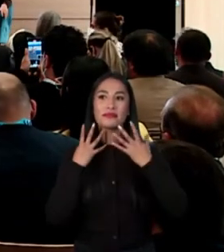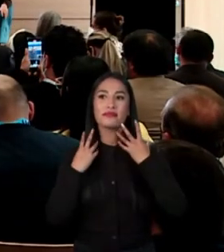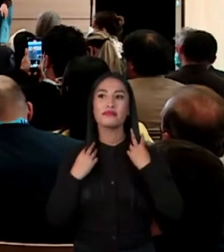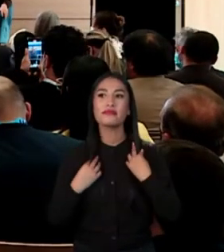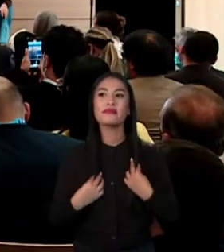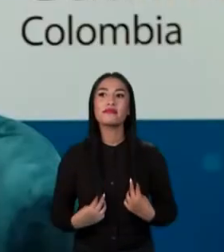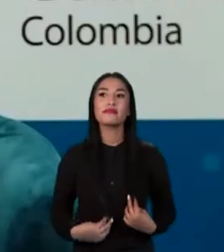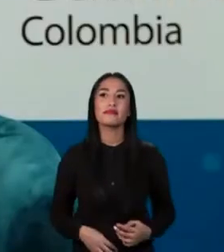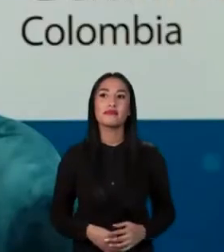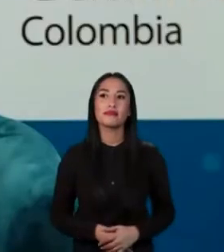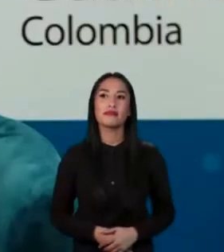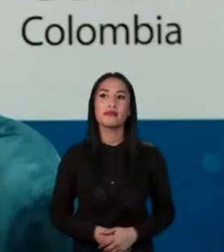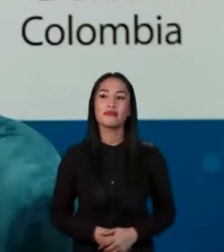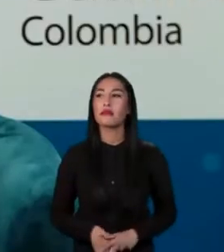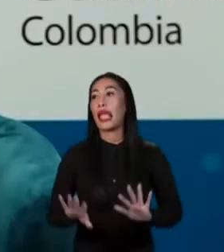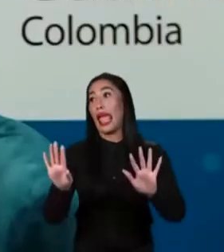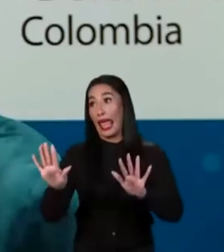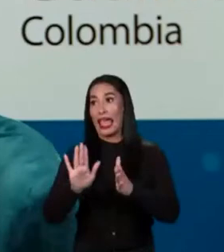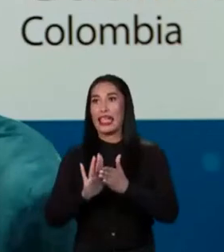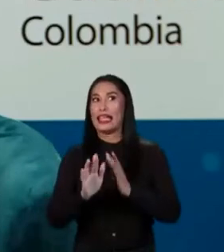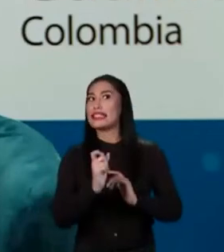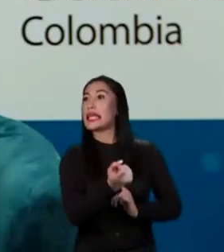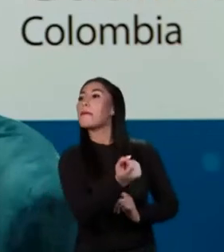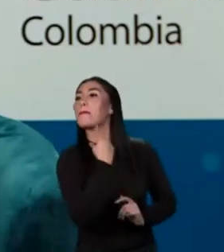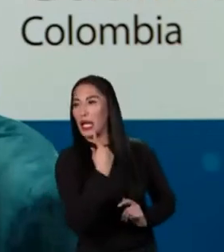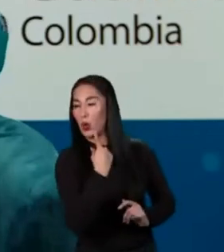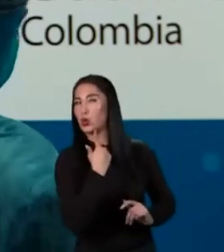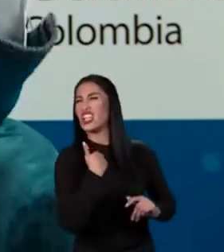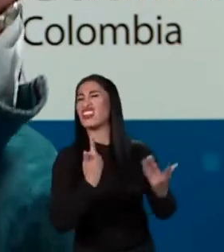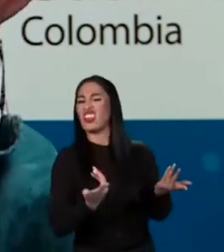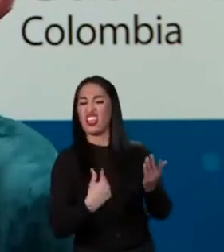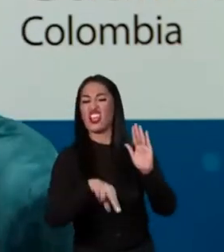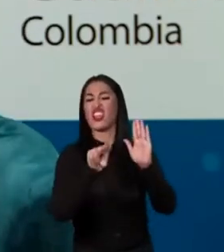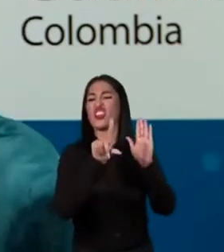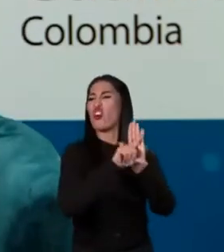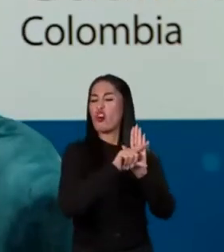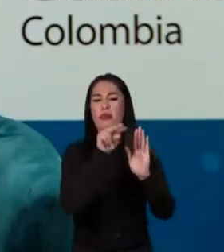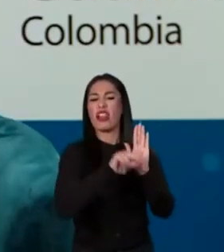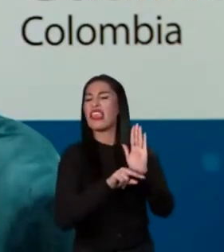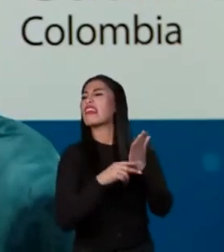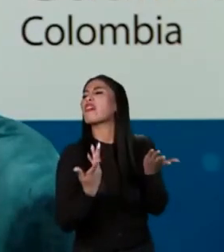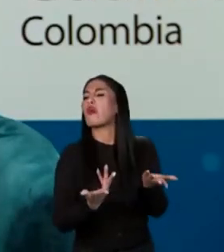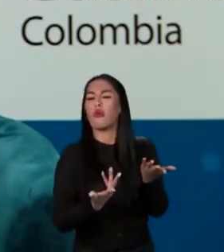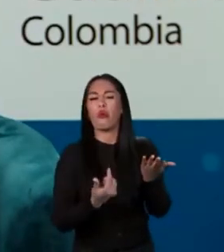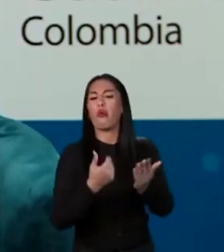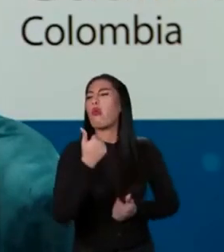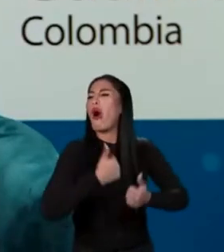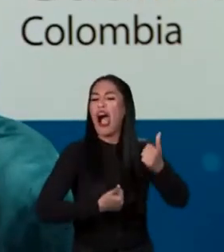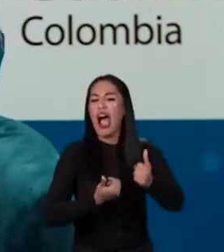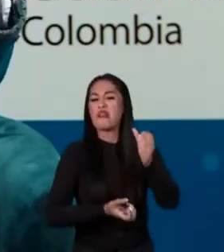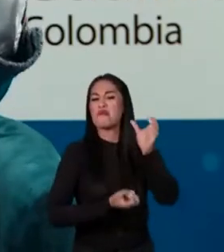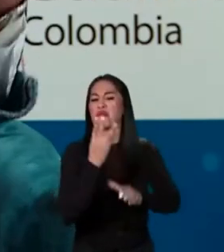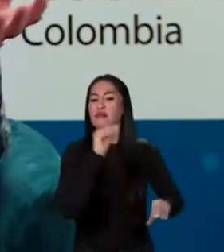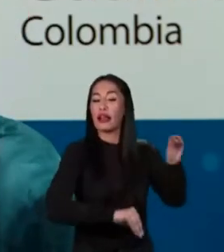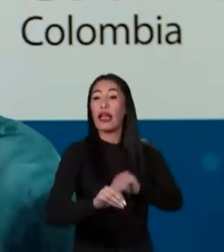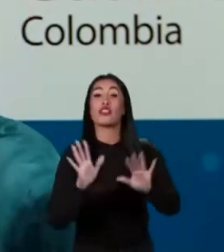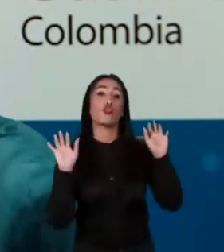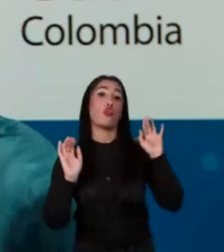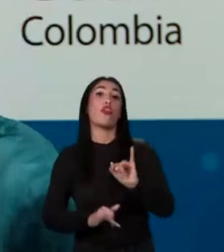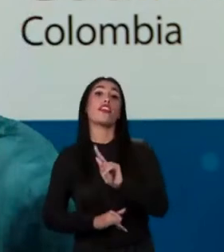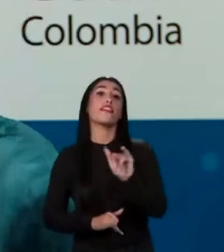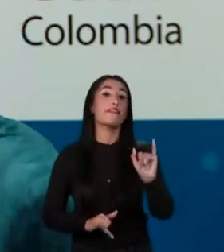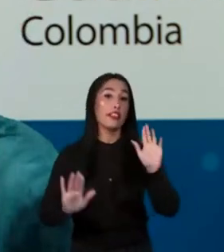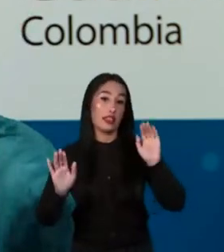es una pregunta él dice que quedamos a reglamentario luego la nueva educación la que eliminó el promedio académico